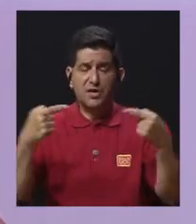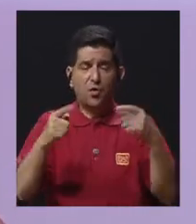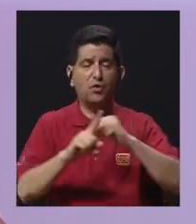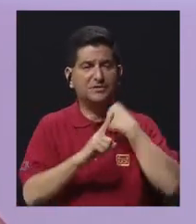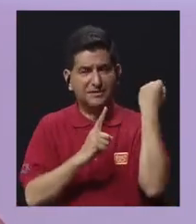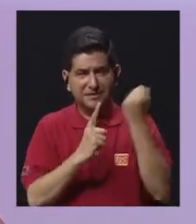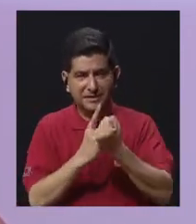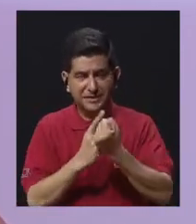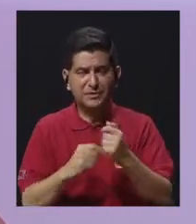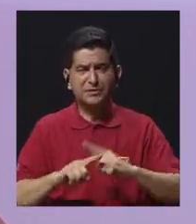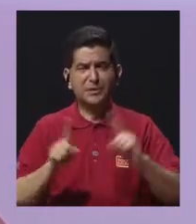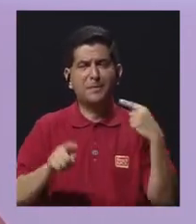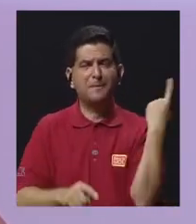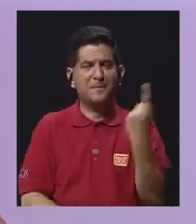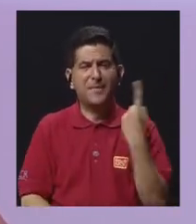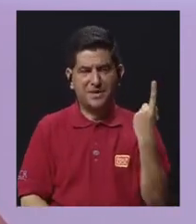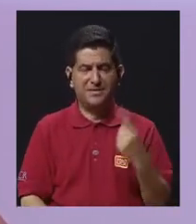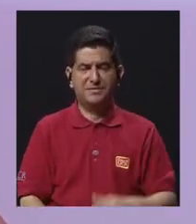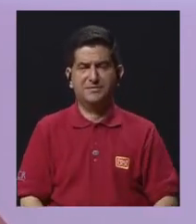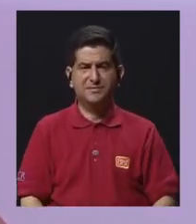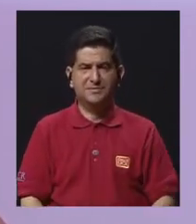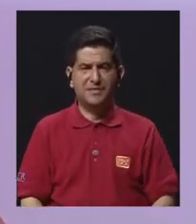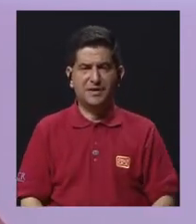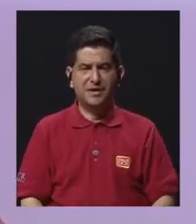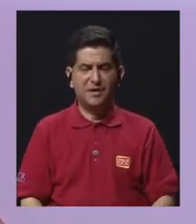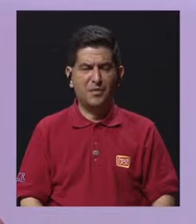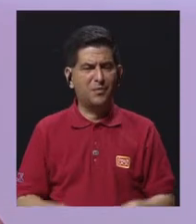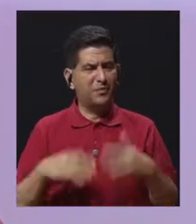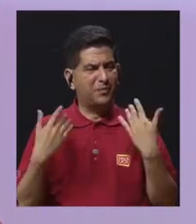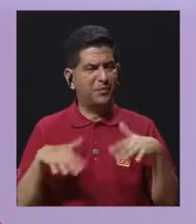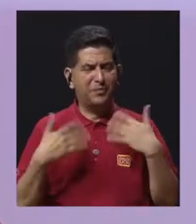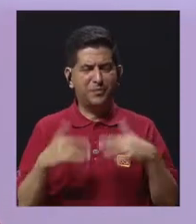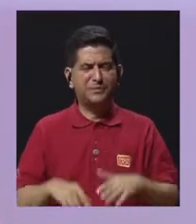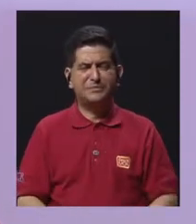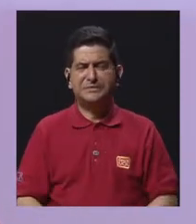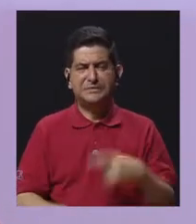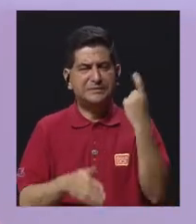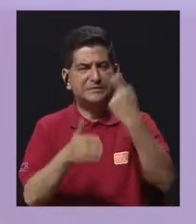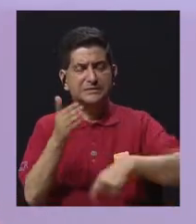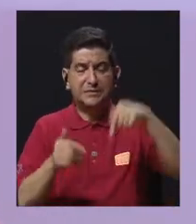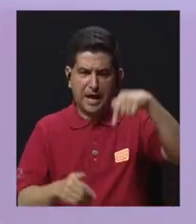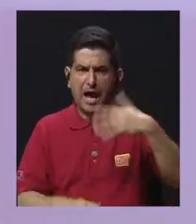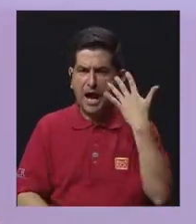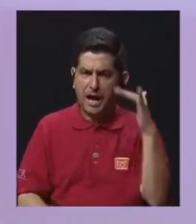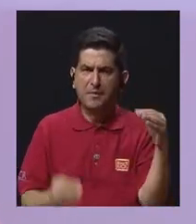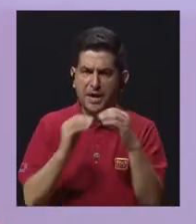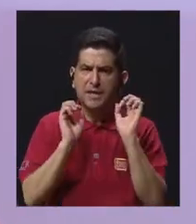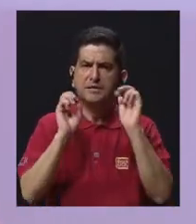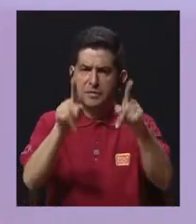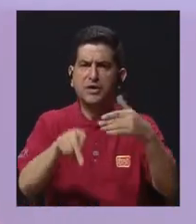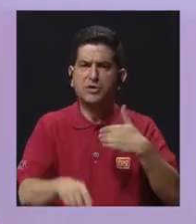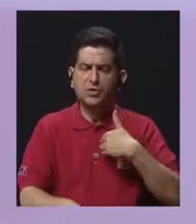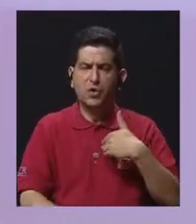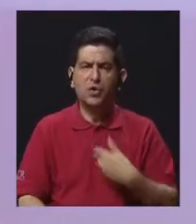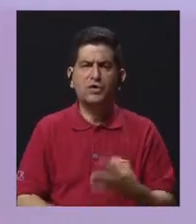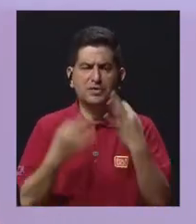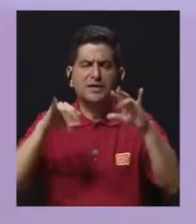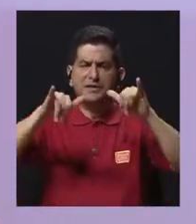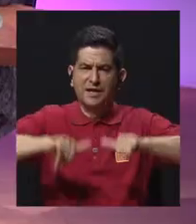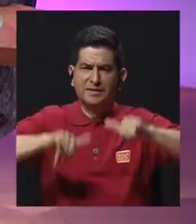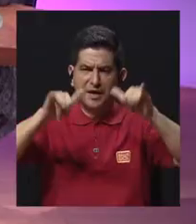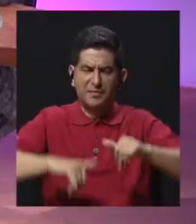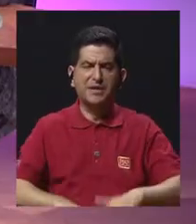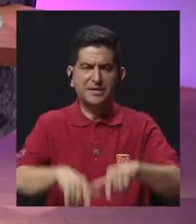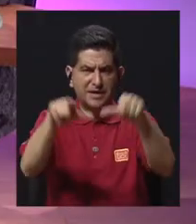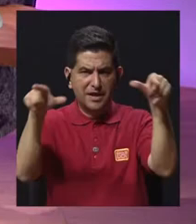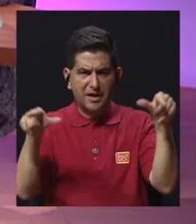pero siempre es bien fuerte eso. Y acá parece que hay más oportunidades de poder conservar las